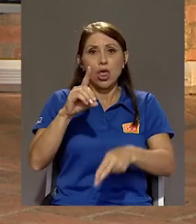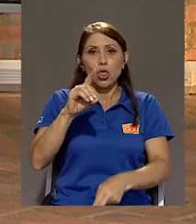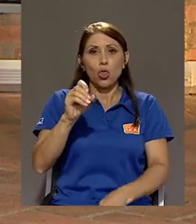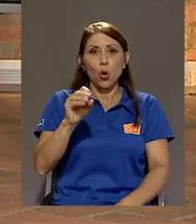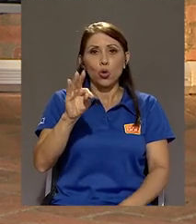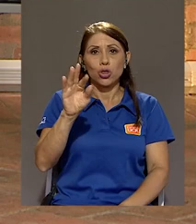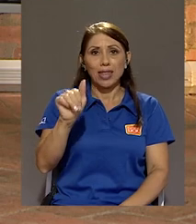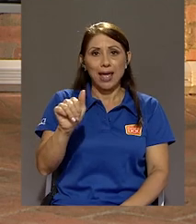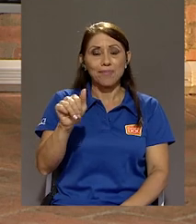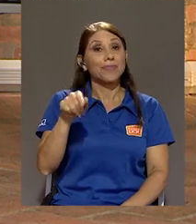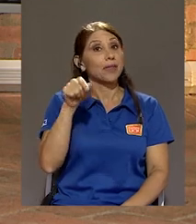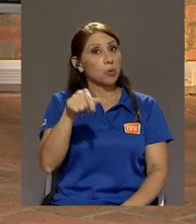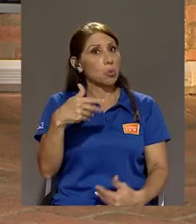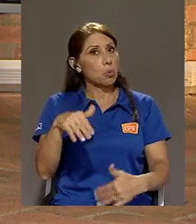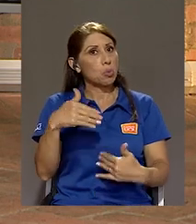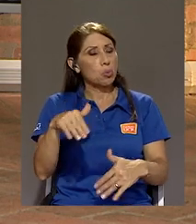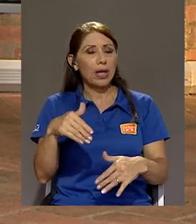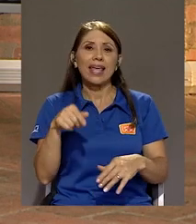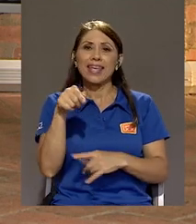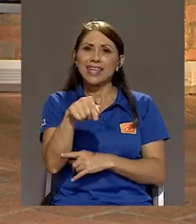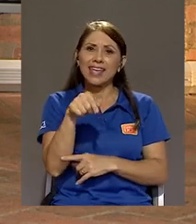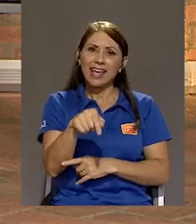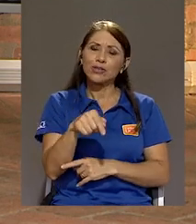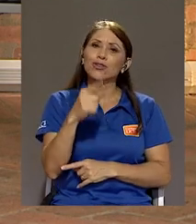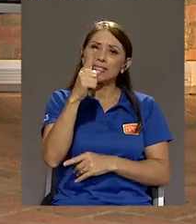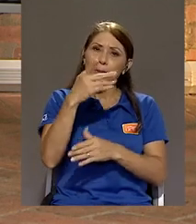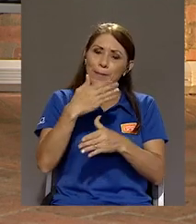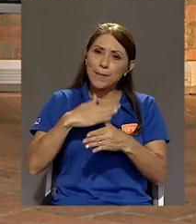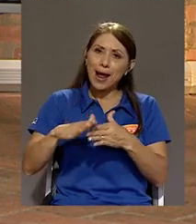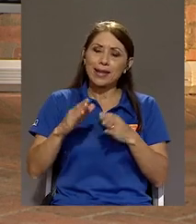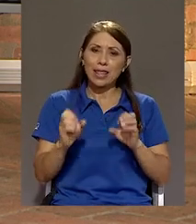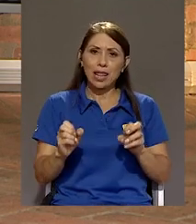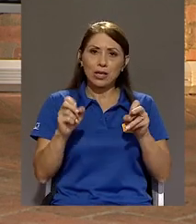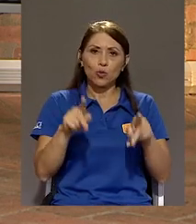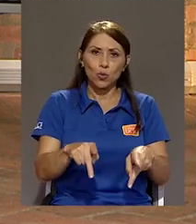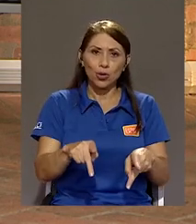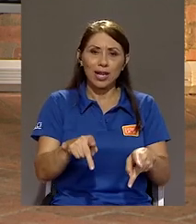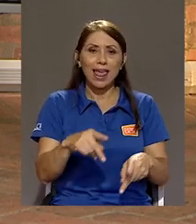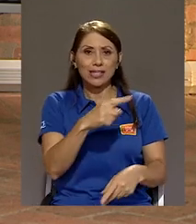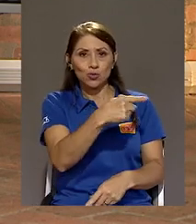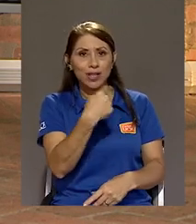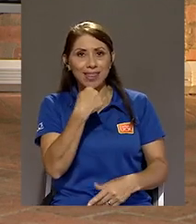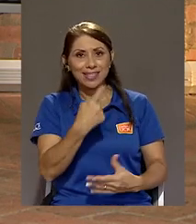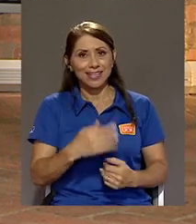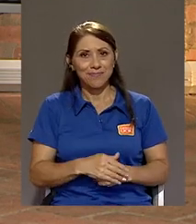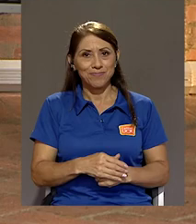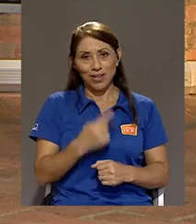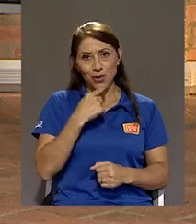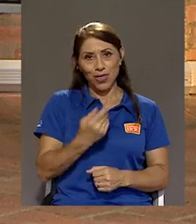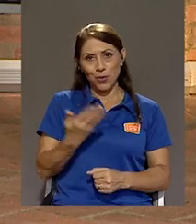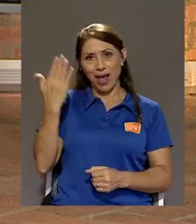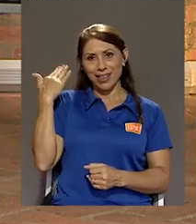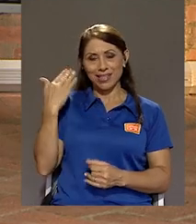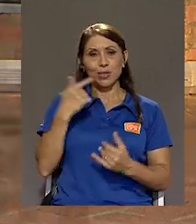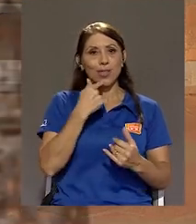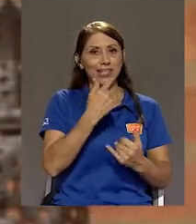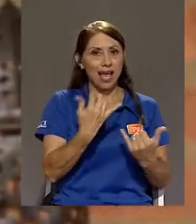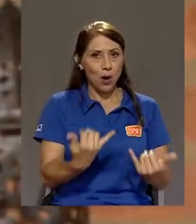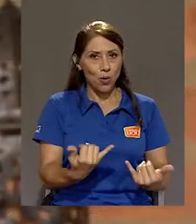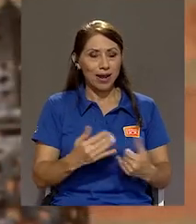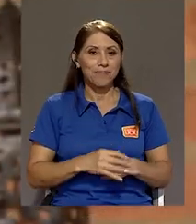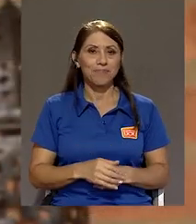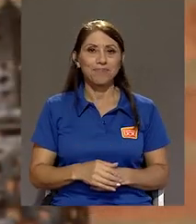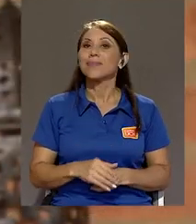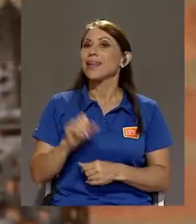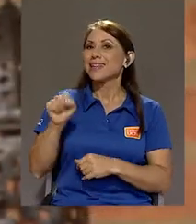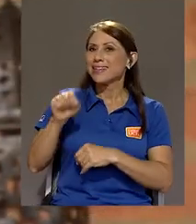Eso precisamente es parte de las oportunidades que usted dice, que lo dijo entonces y ahora lo está diciendo.